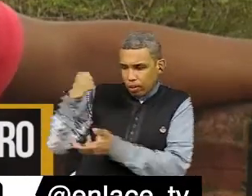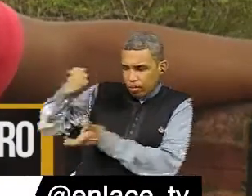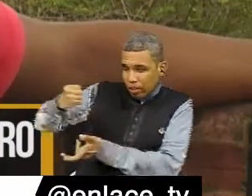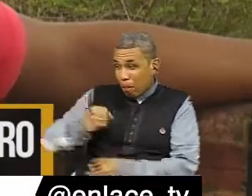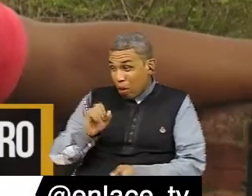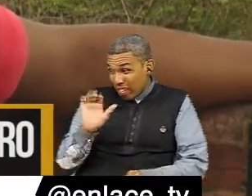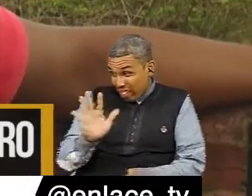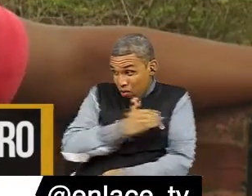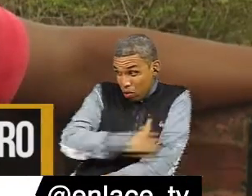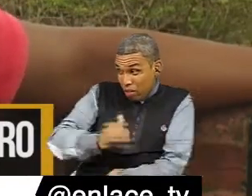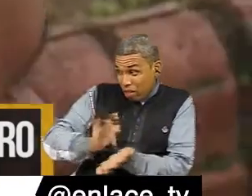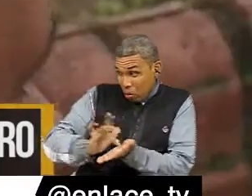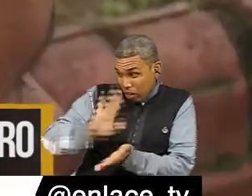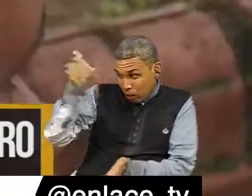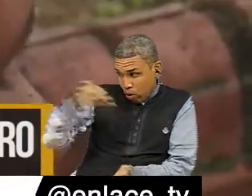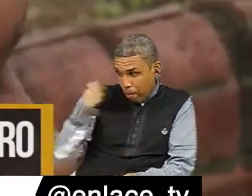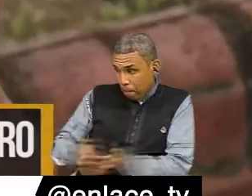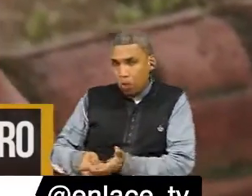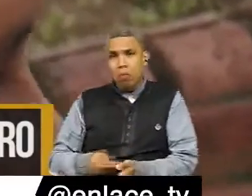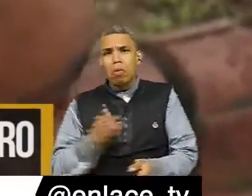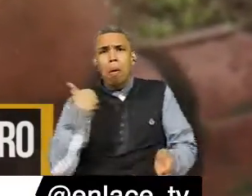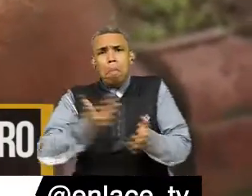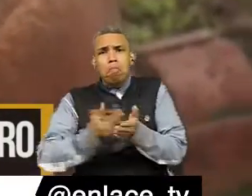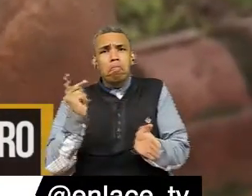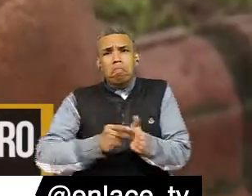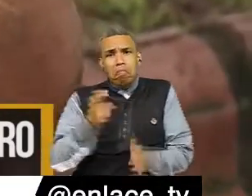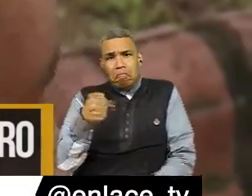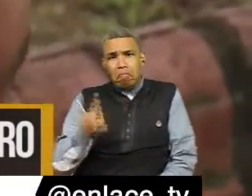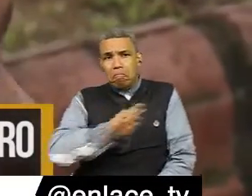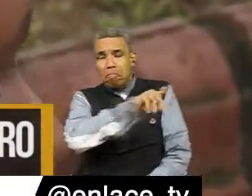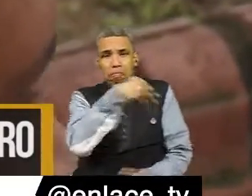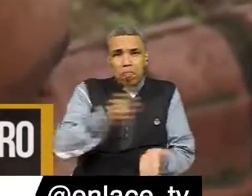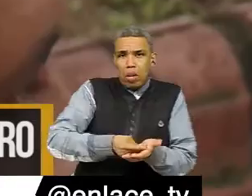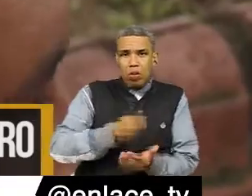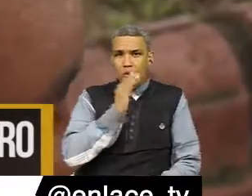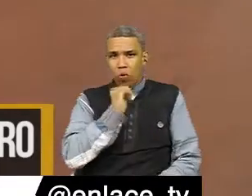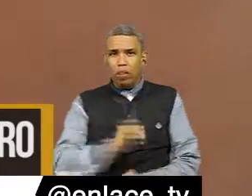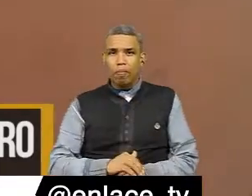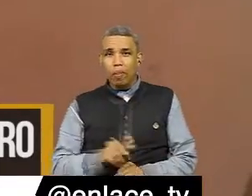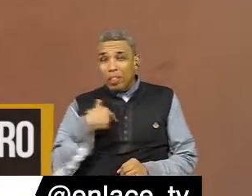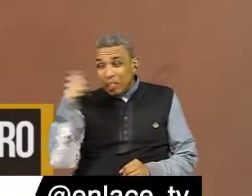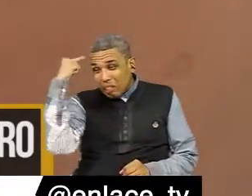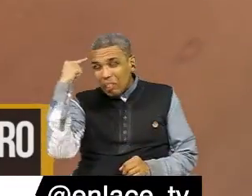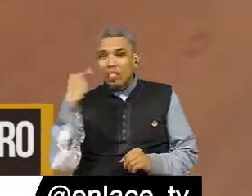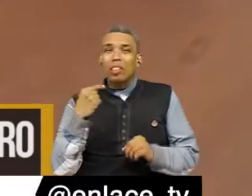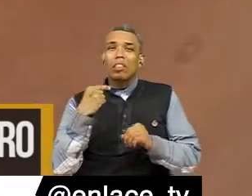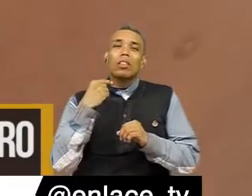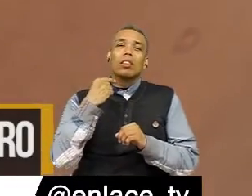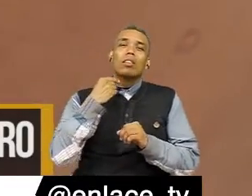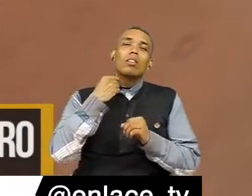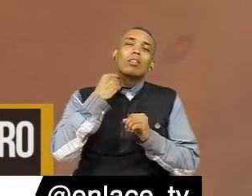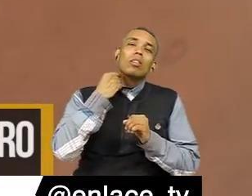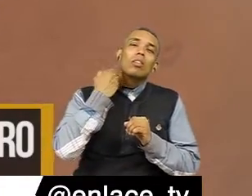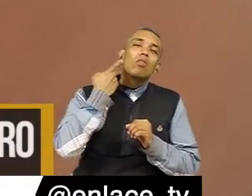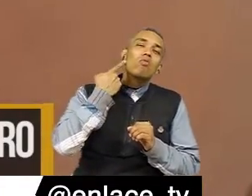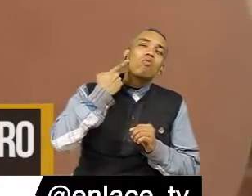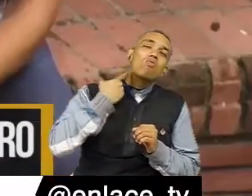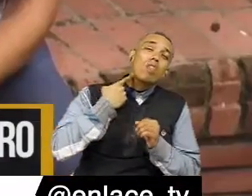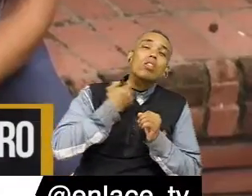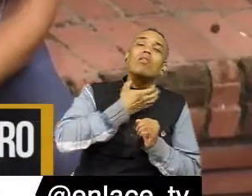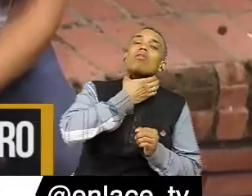no aparece ni por A ni por B. Las evidentes consecuencias en su cabeza, cuello, estómago y otras partes de su cuerpo lo reprimen según